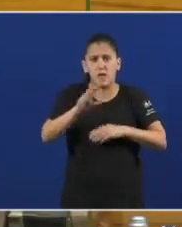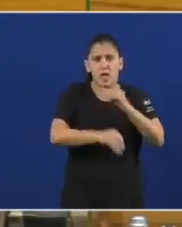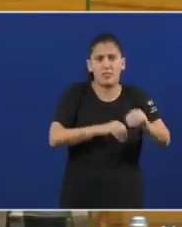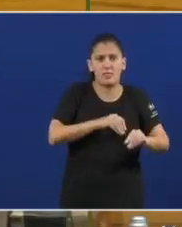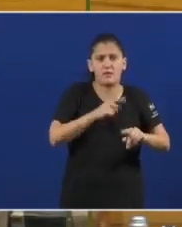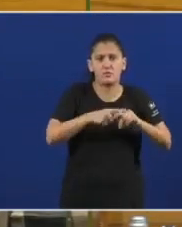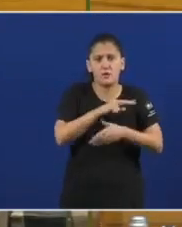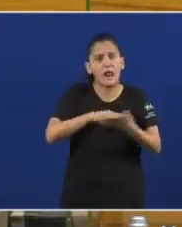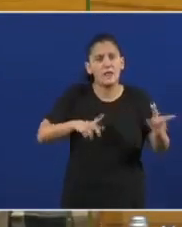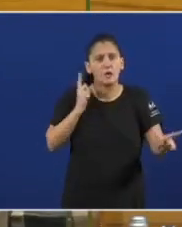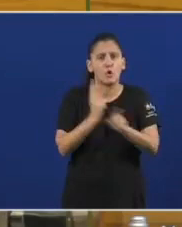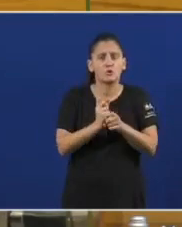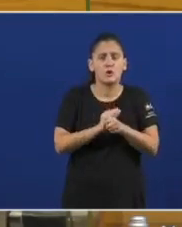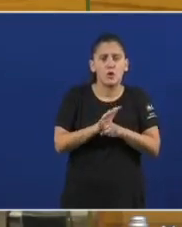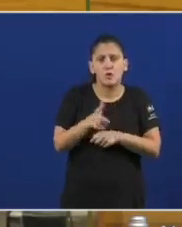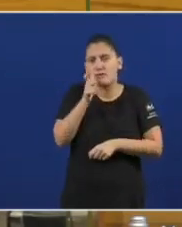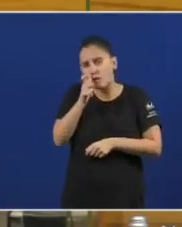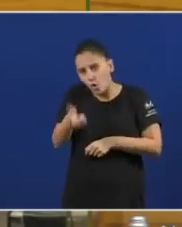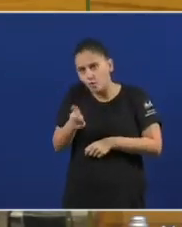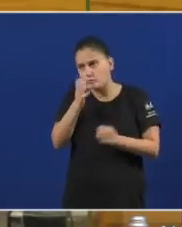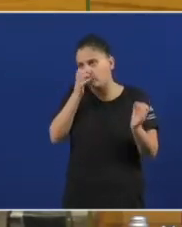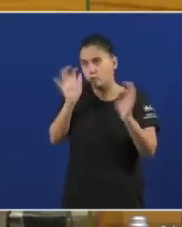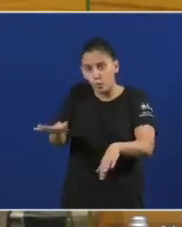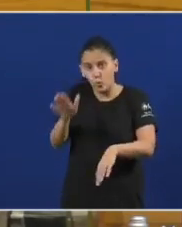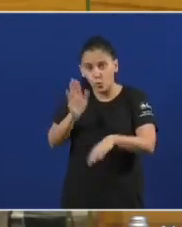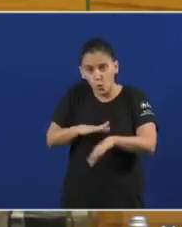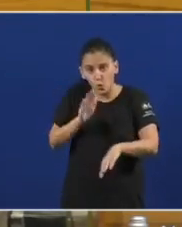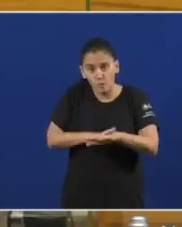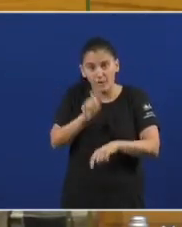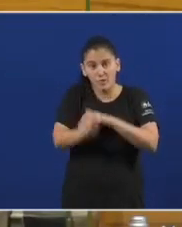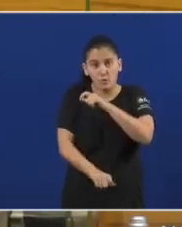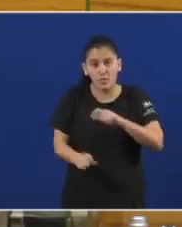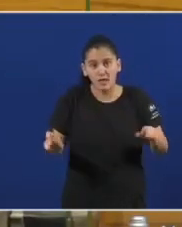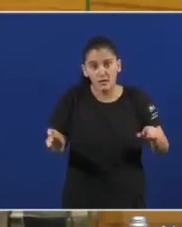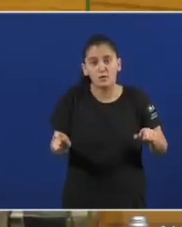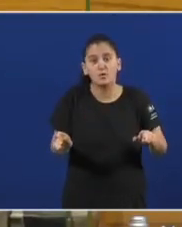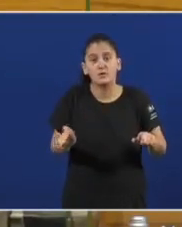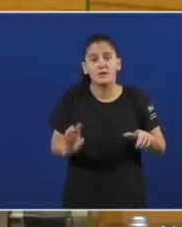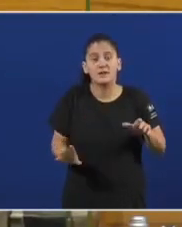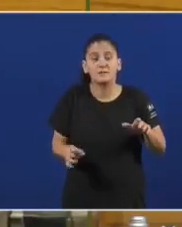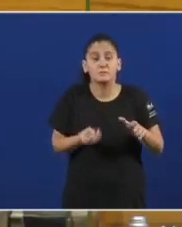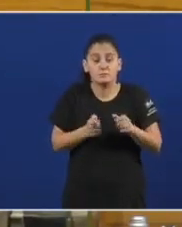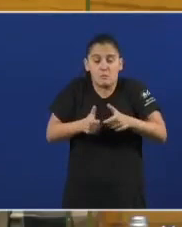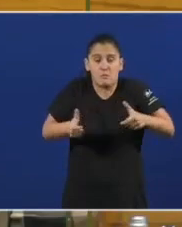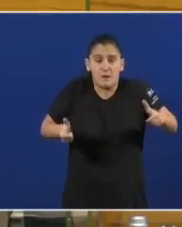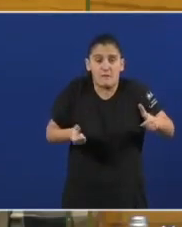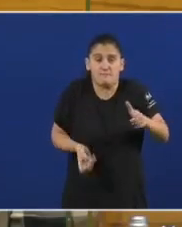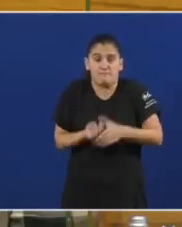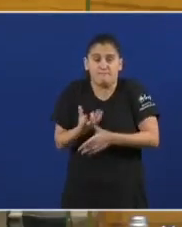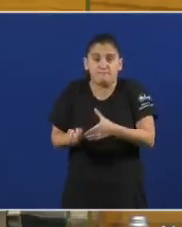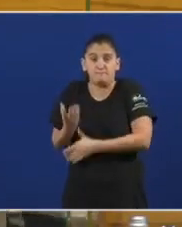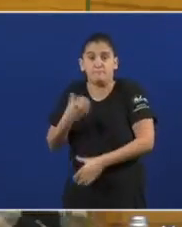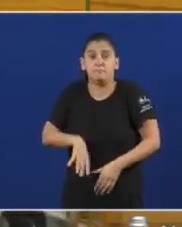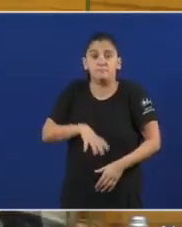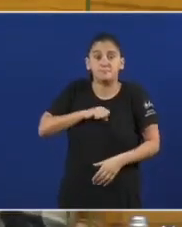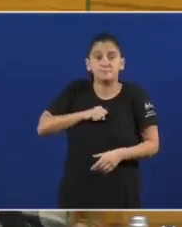COVID. Feijóo culpa os cidadáns dos rebrotes. Feijóo